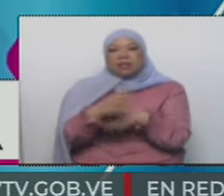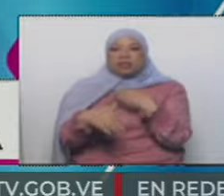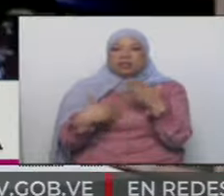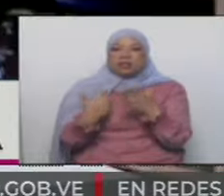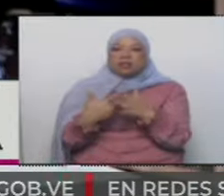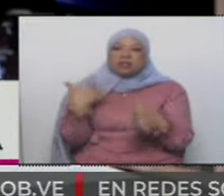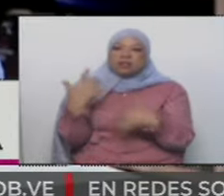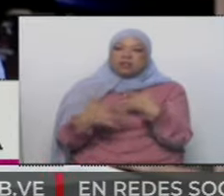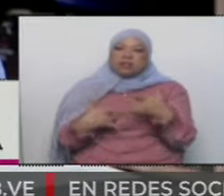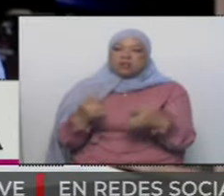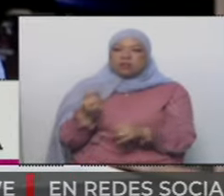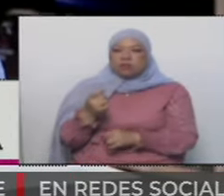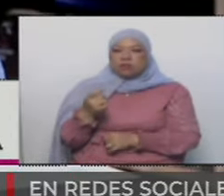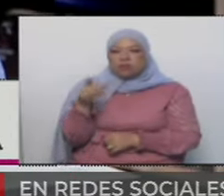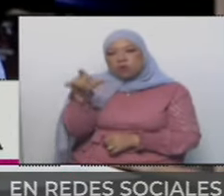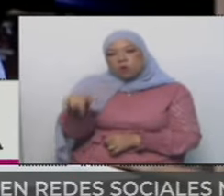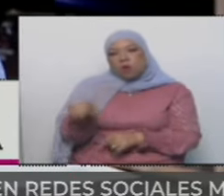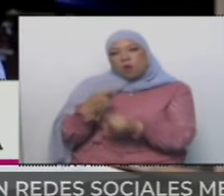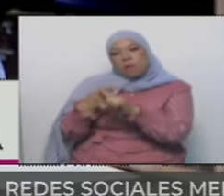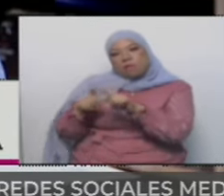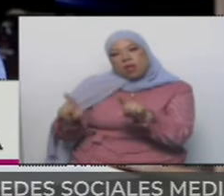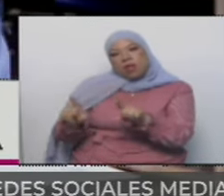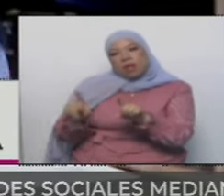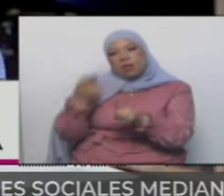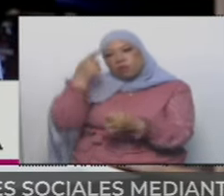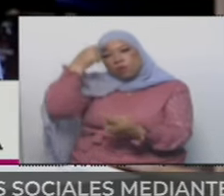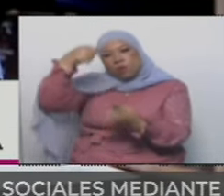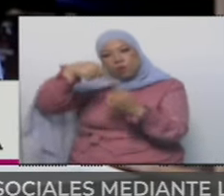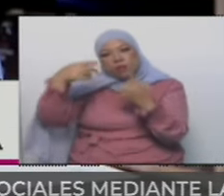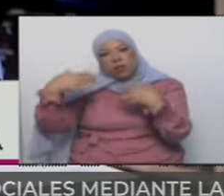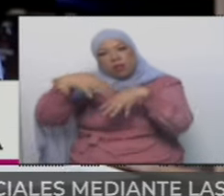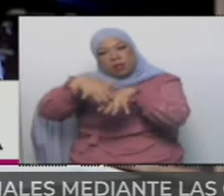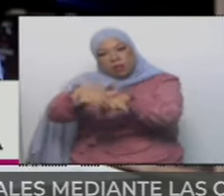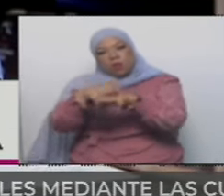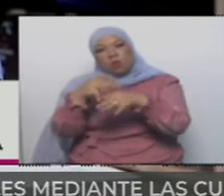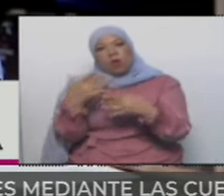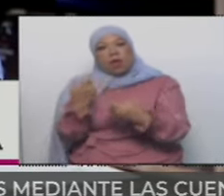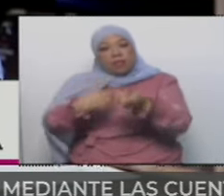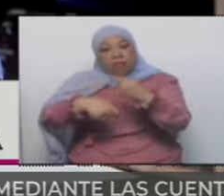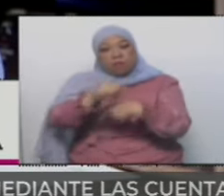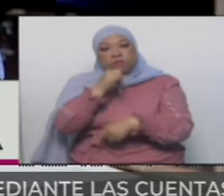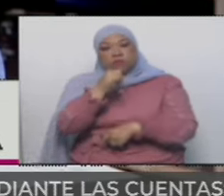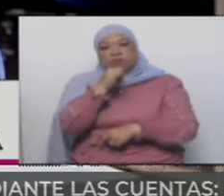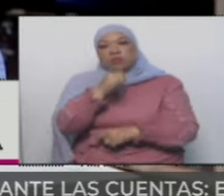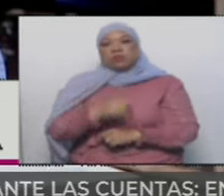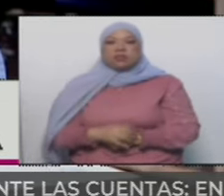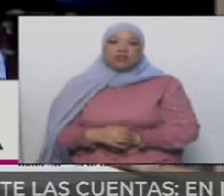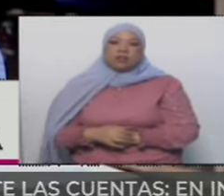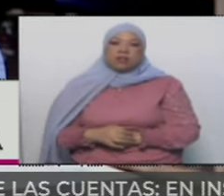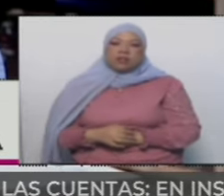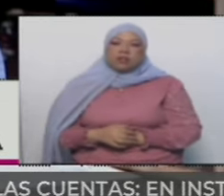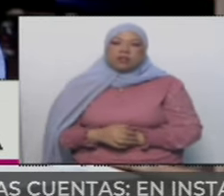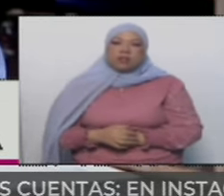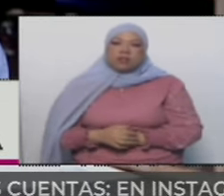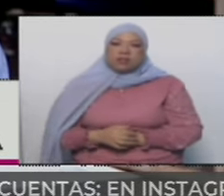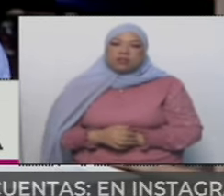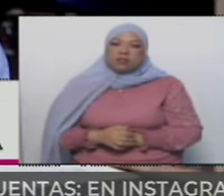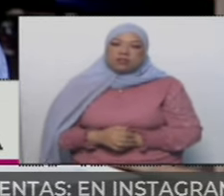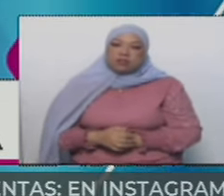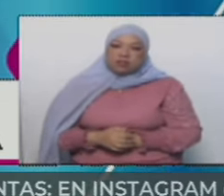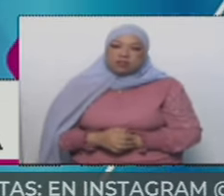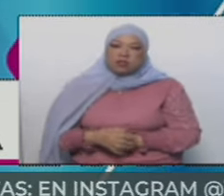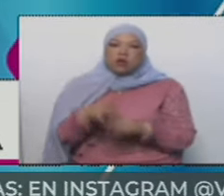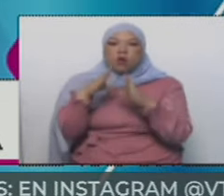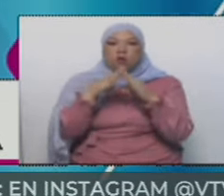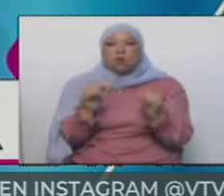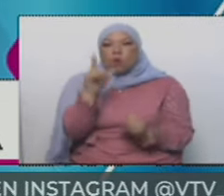Turquille, pero desde el punto de vista integral, no solo comercial. Y la segunda feria la vamos a hacer todos estos